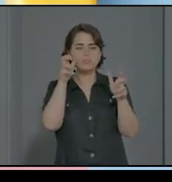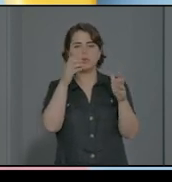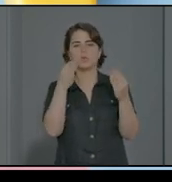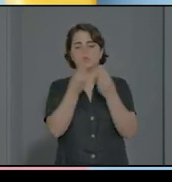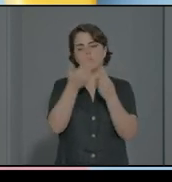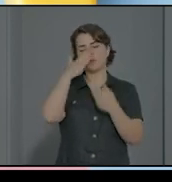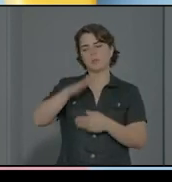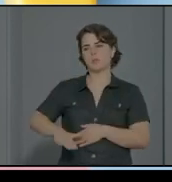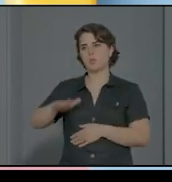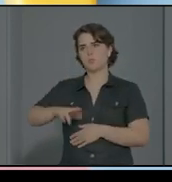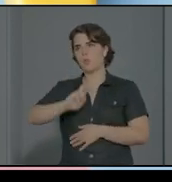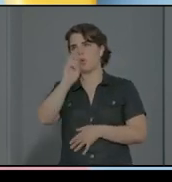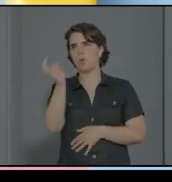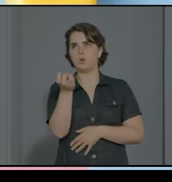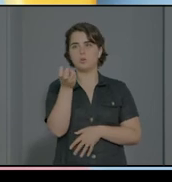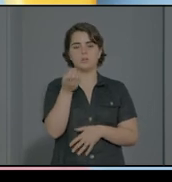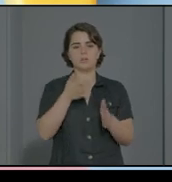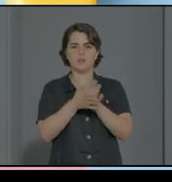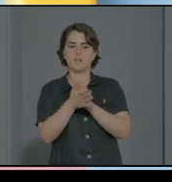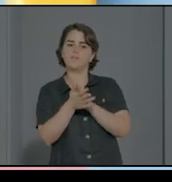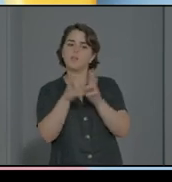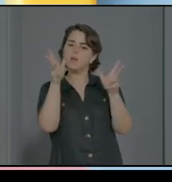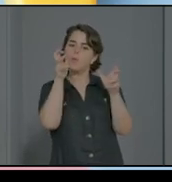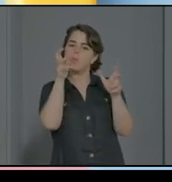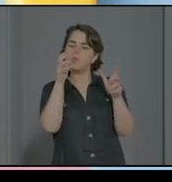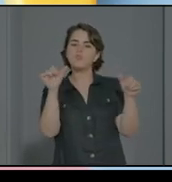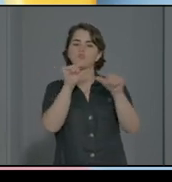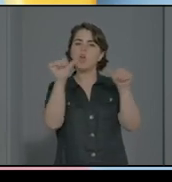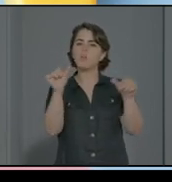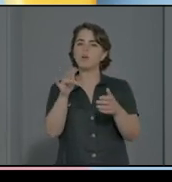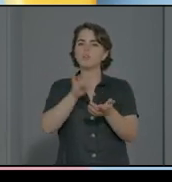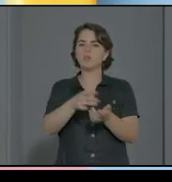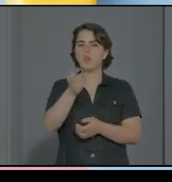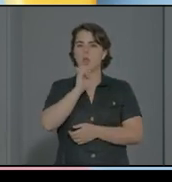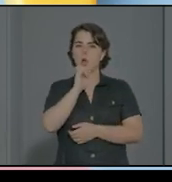vivían los estímulos de forma independiente en una segunda fase.